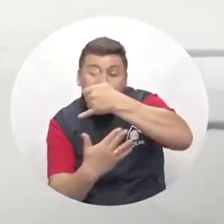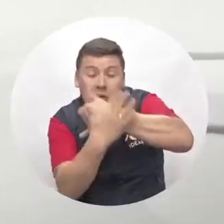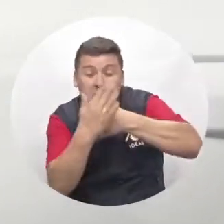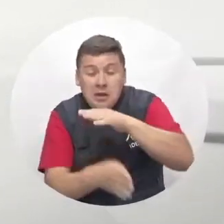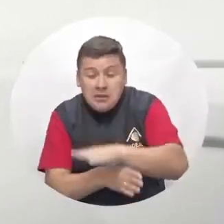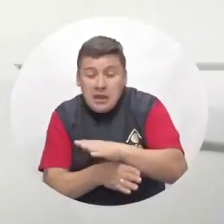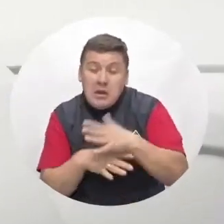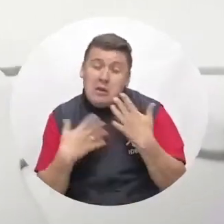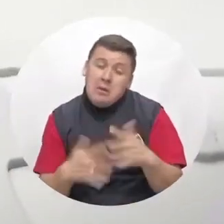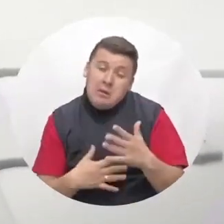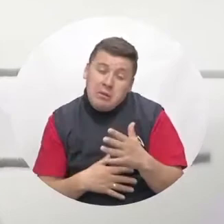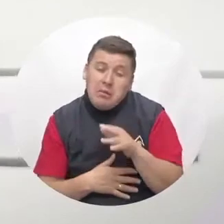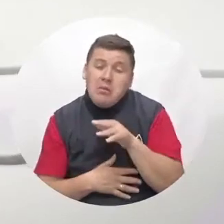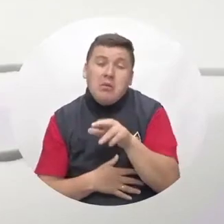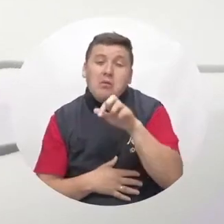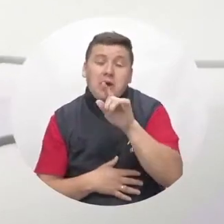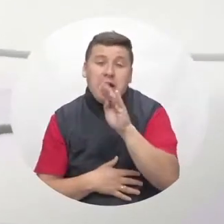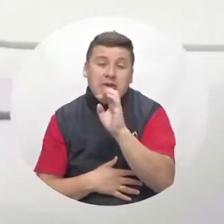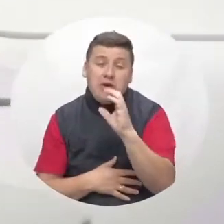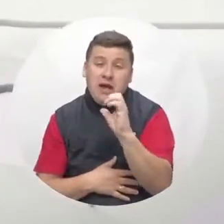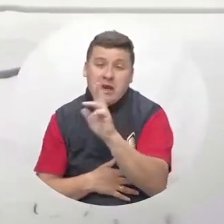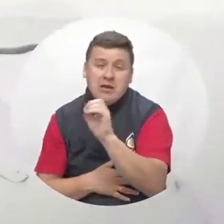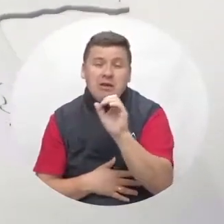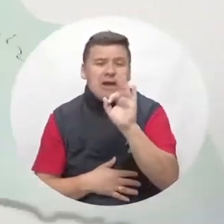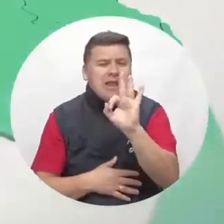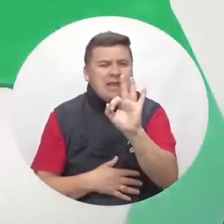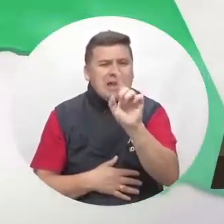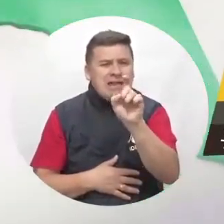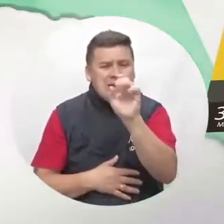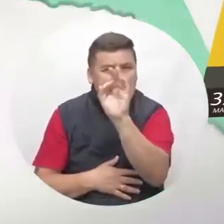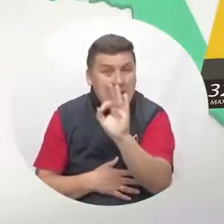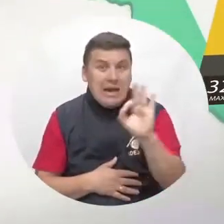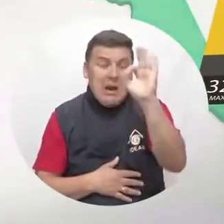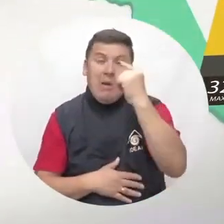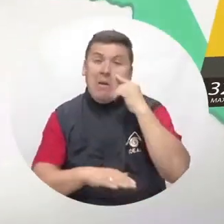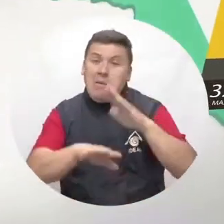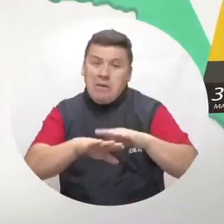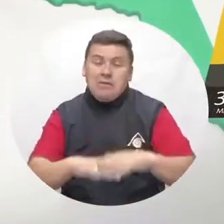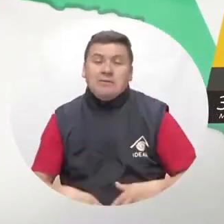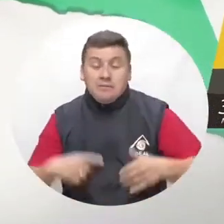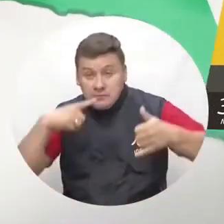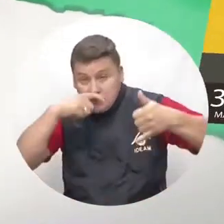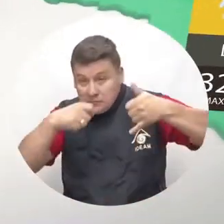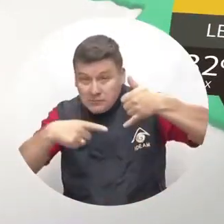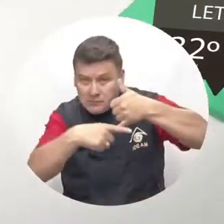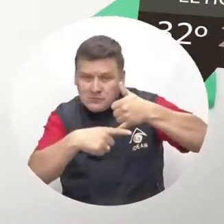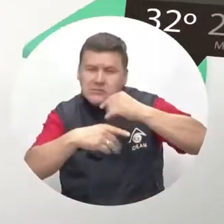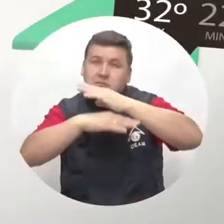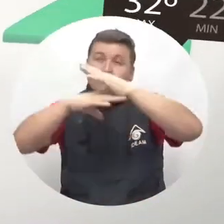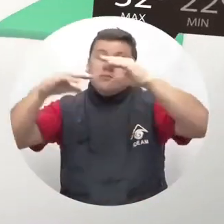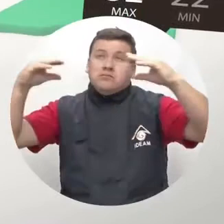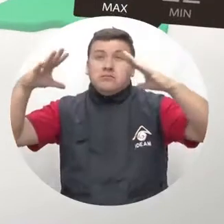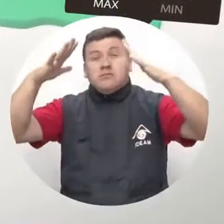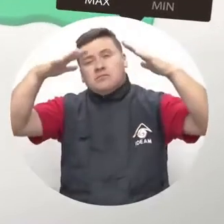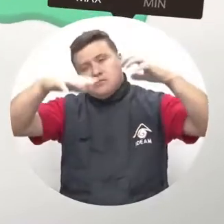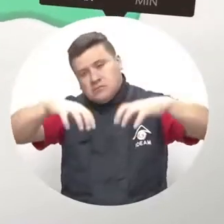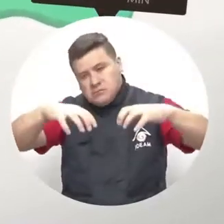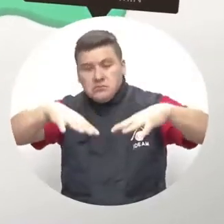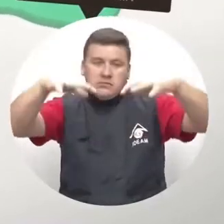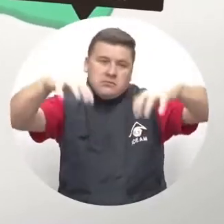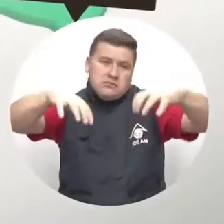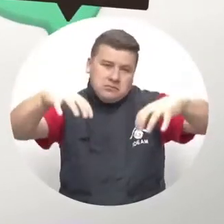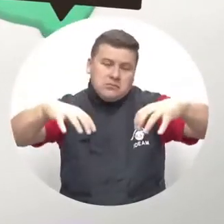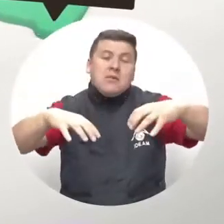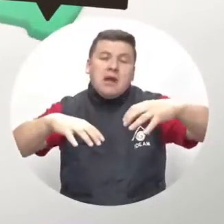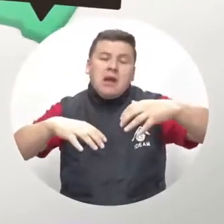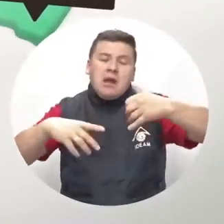tarde estará en Puerto Carreño con 36 grados. Ya en la Amazonía se espera nubosidad variada con lloviznas ligeras en el